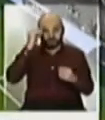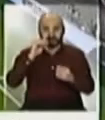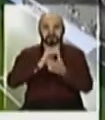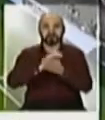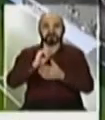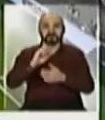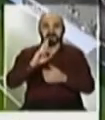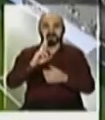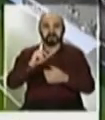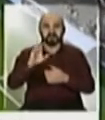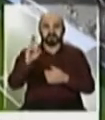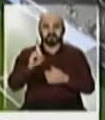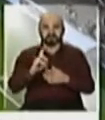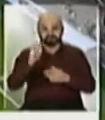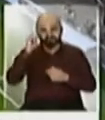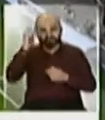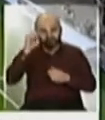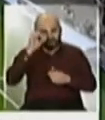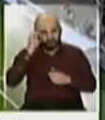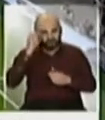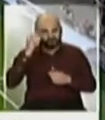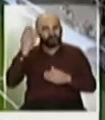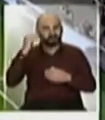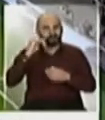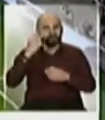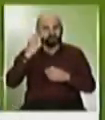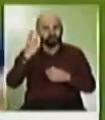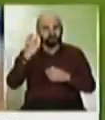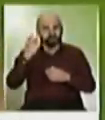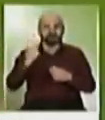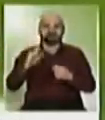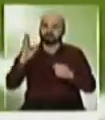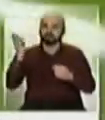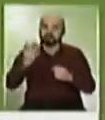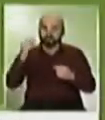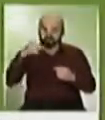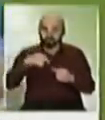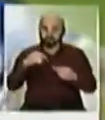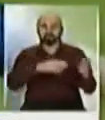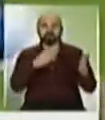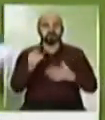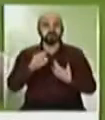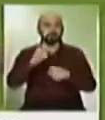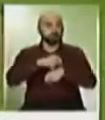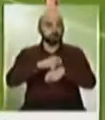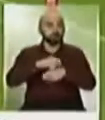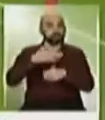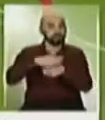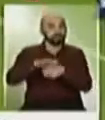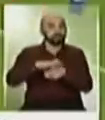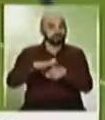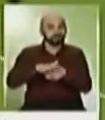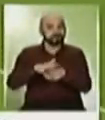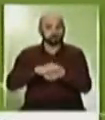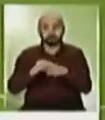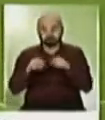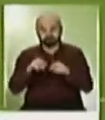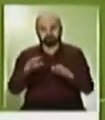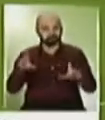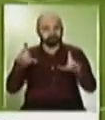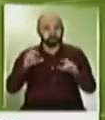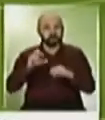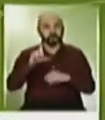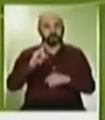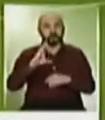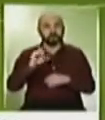por amarillas. Golazo de Nicolò Varela para el 1-0 en el minuto 15. Nuevamente la figura Romelu Lukaku va